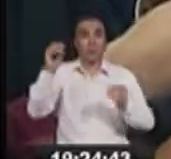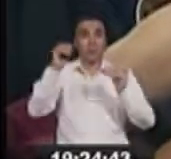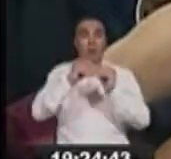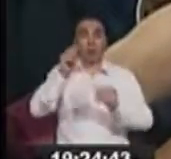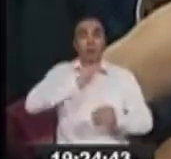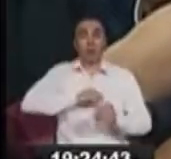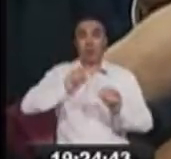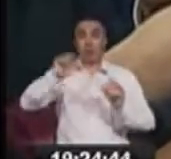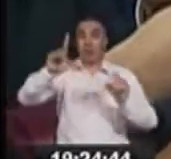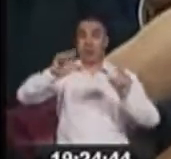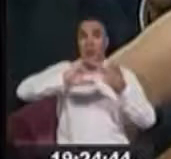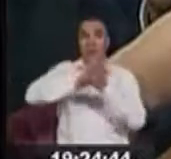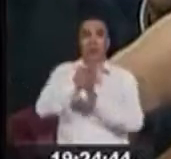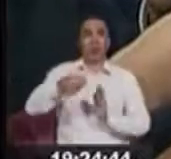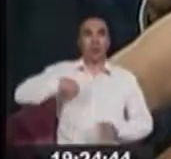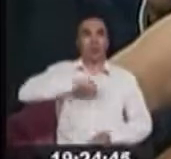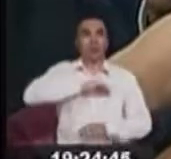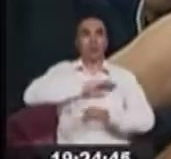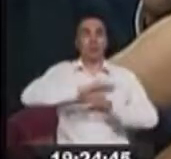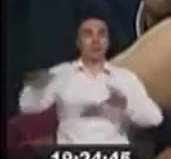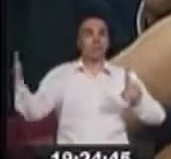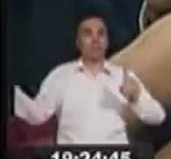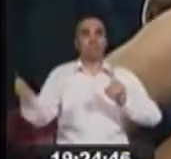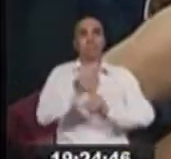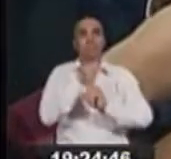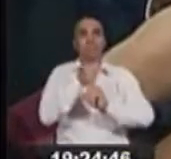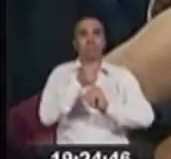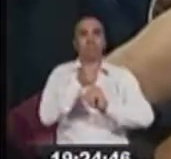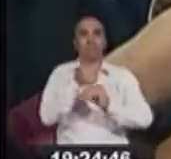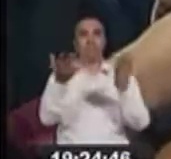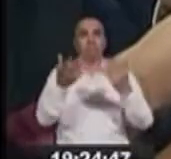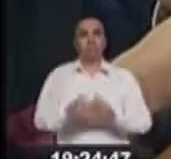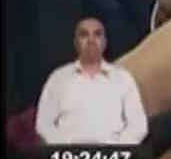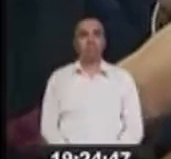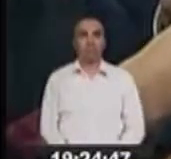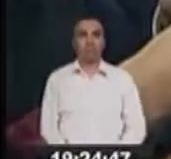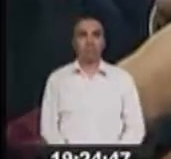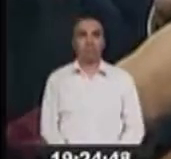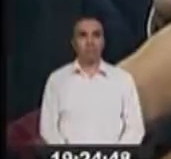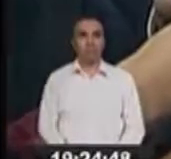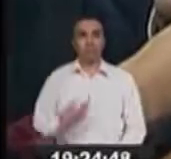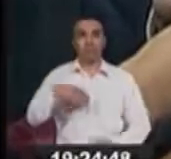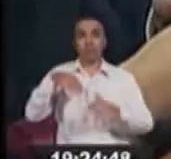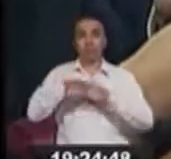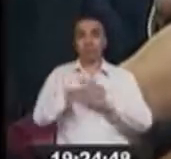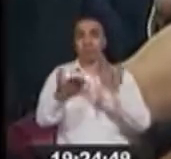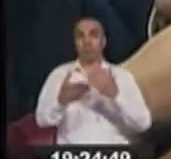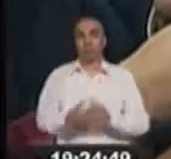salarial, hemos logrado ya ese ahorro.